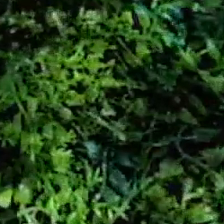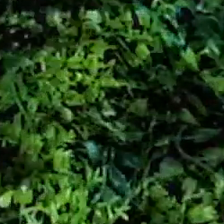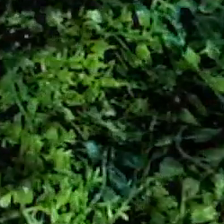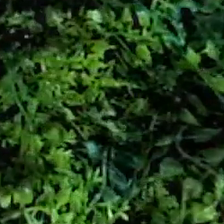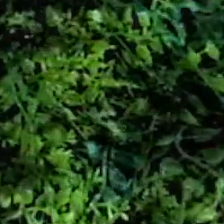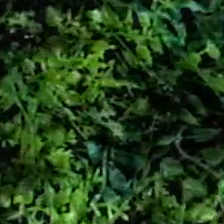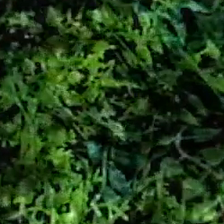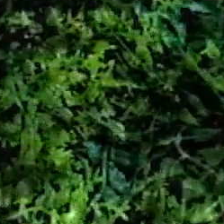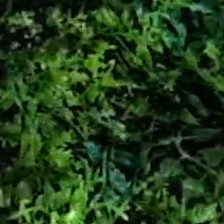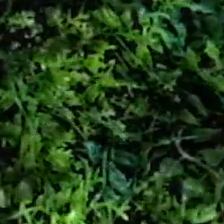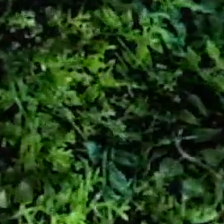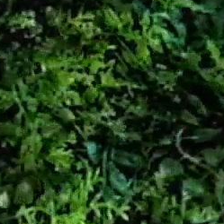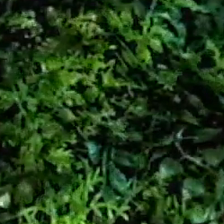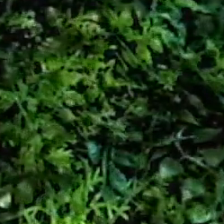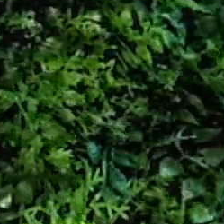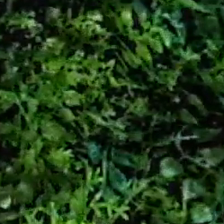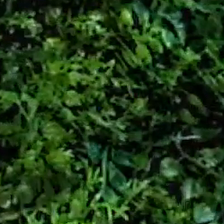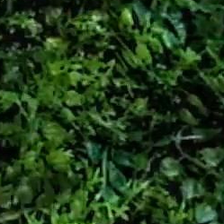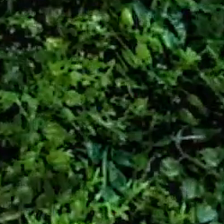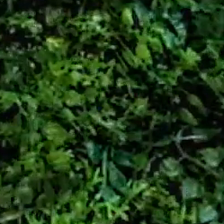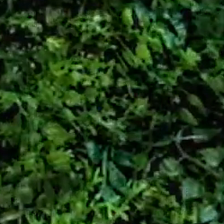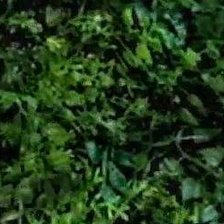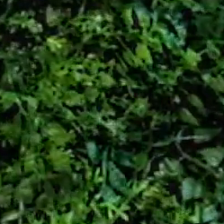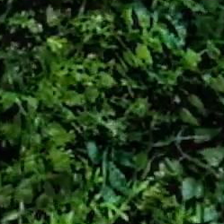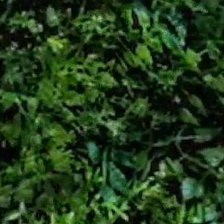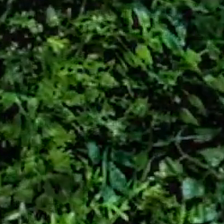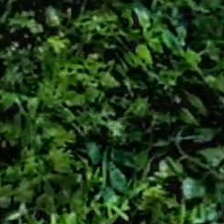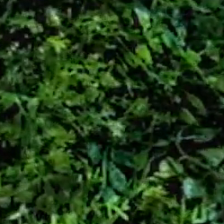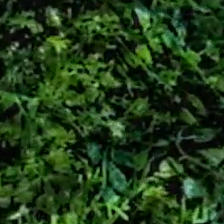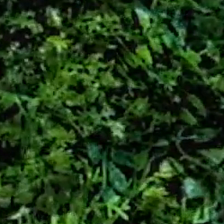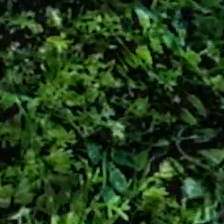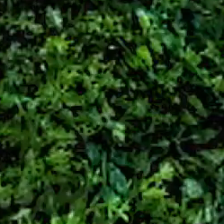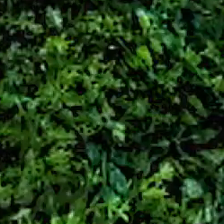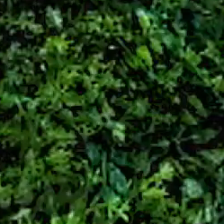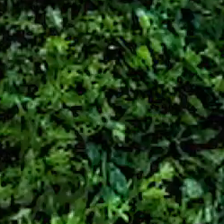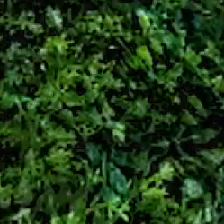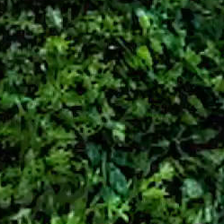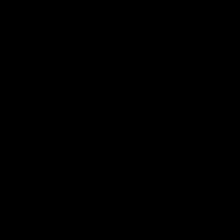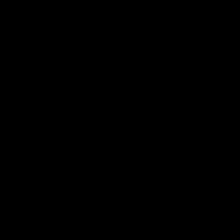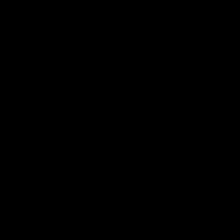medio ambiente con los Pérez al rescate y el Banco Nacional.